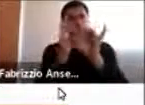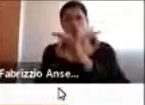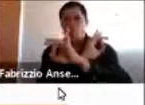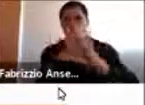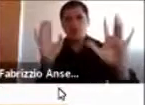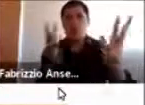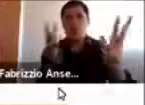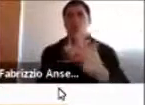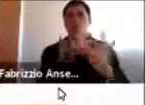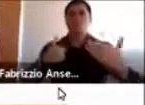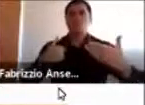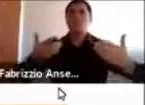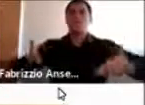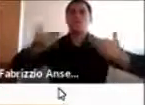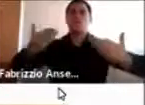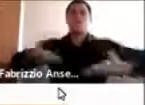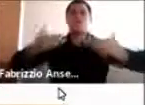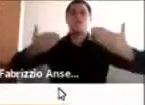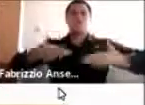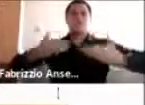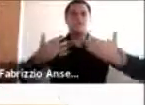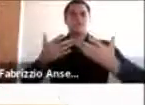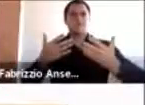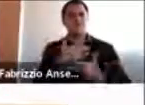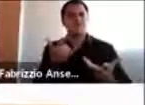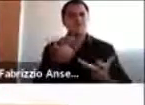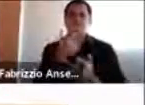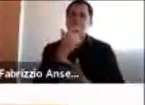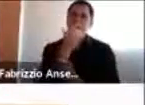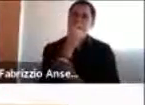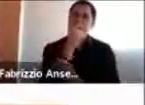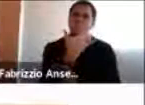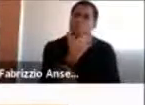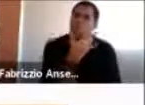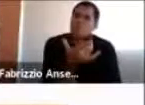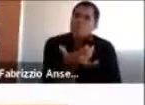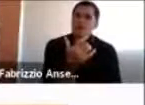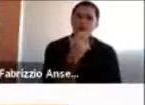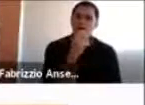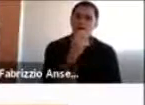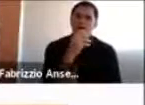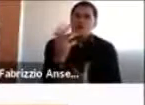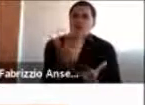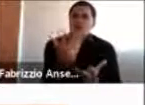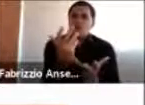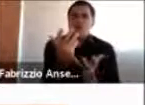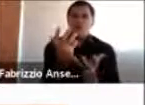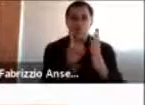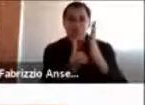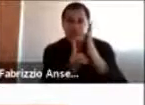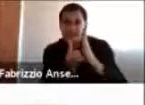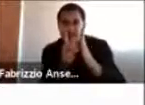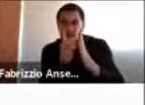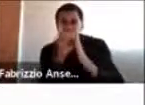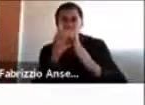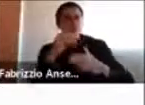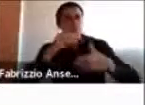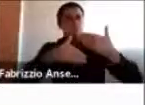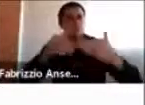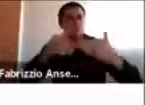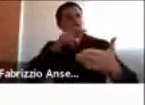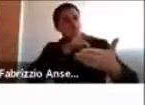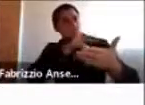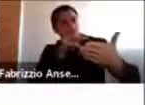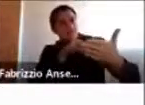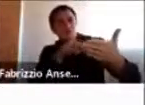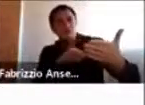un inicio a tratar de entender cómo es que se daban los procesos de desarrollo lector, especialmente pensándolo en términos